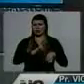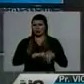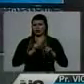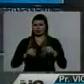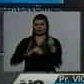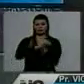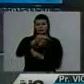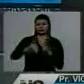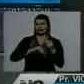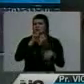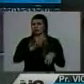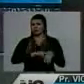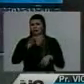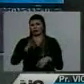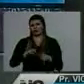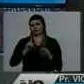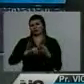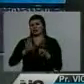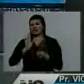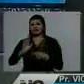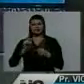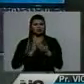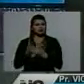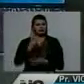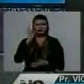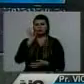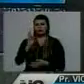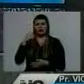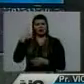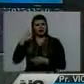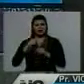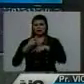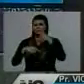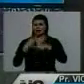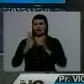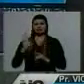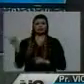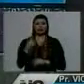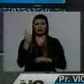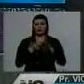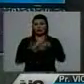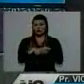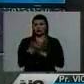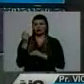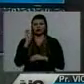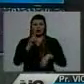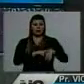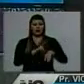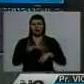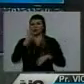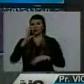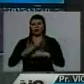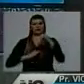de nuestra sociedad. ¿Qué somos luego así? ¿Qué nunca vamos a cambiar? ¿Qué todos somos corruptos? Que el país nunca podrá